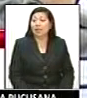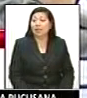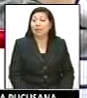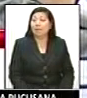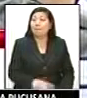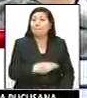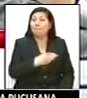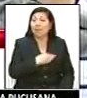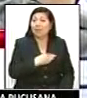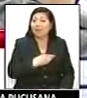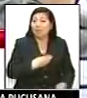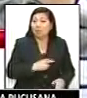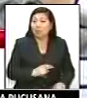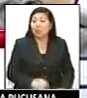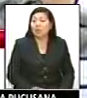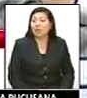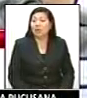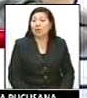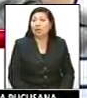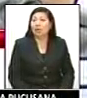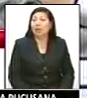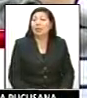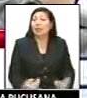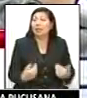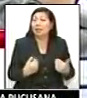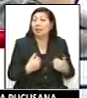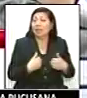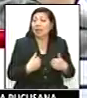al Ministerio Público le corresponden,